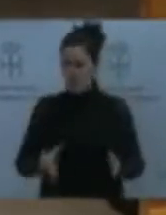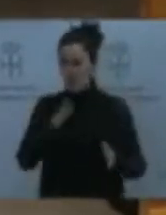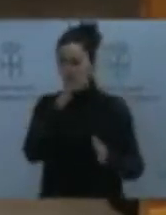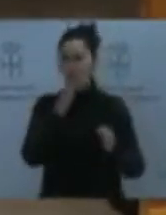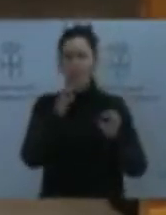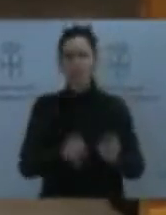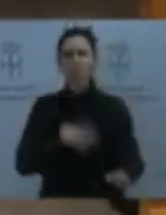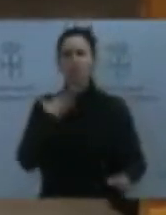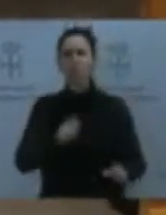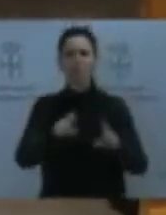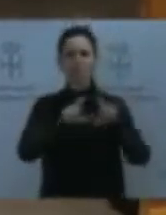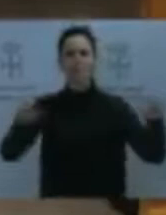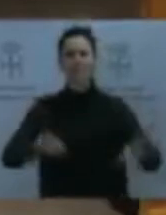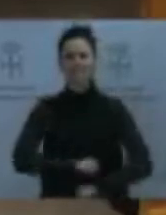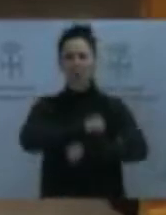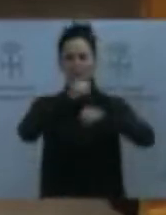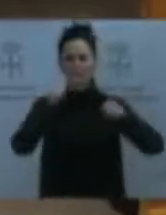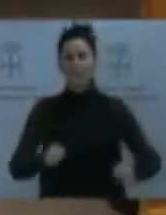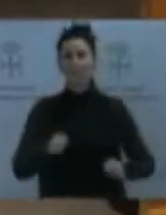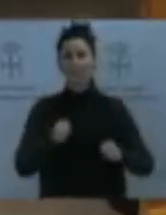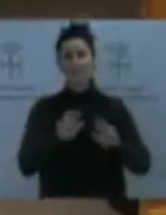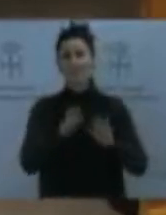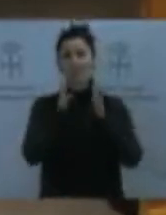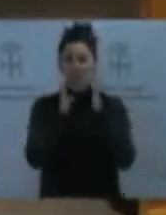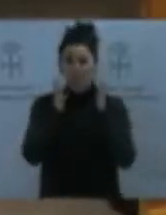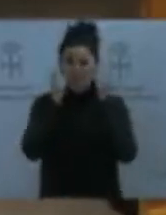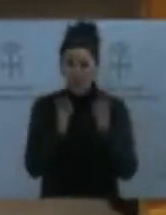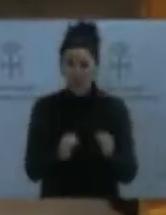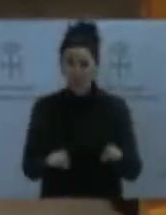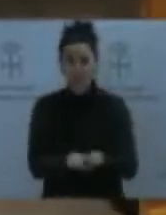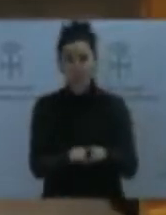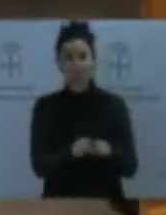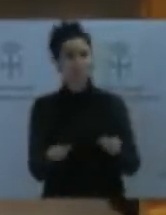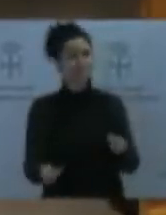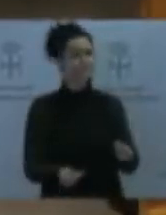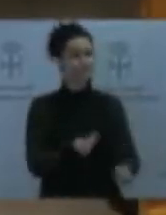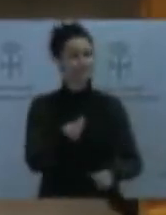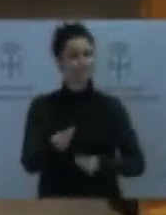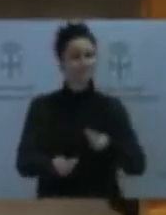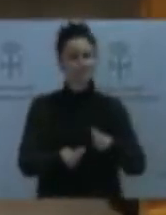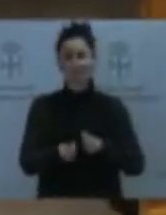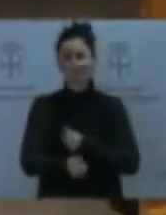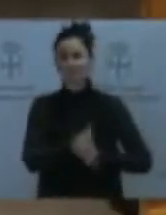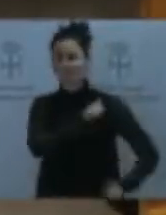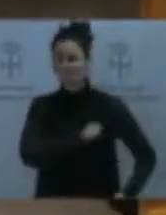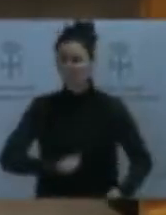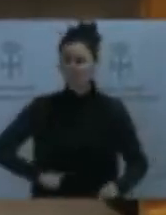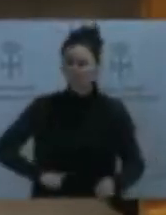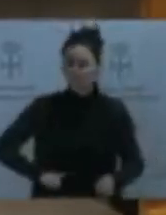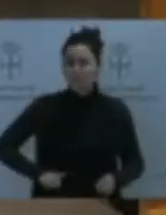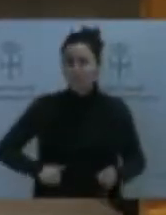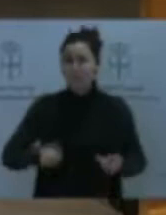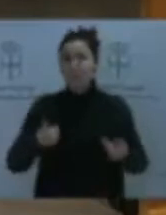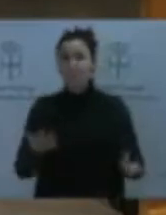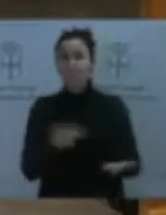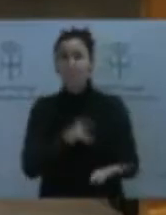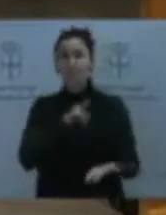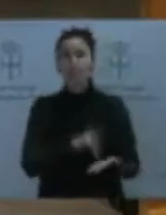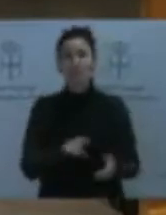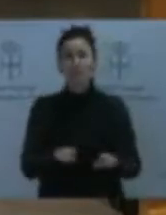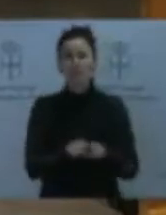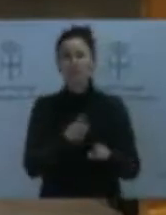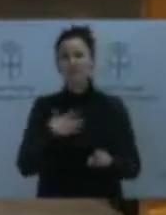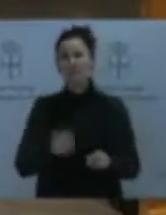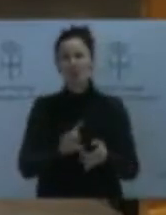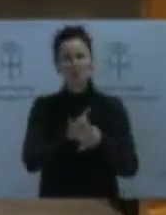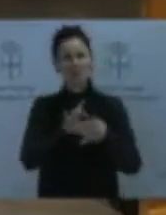¿no? Esas clases populares que poco más o menos, en cuanto tenían la oportunidad, pues se desentendían del trabajo. Ese relato, esa suerte